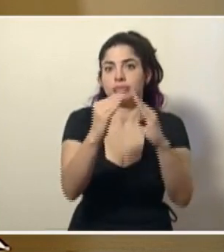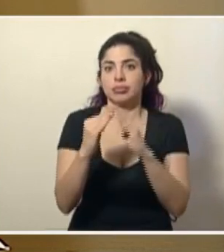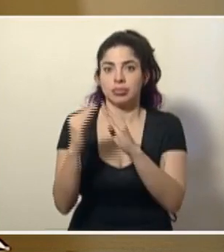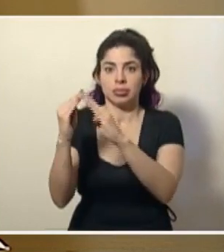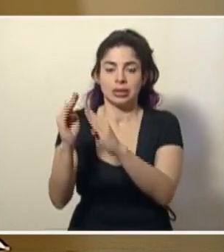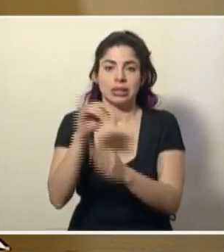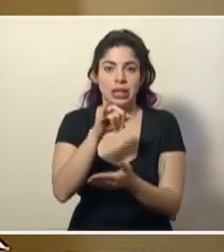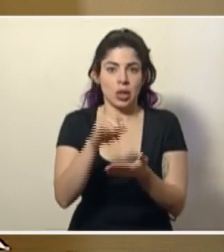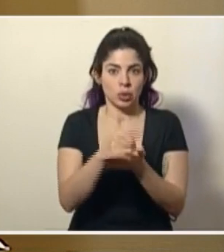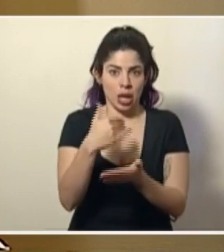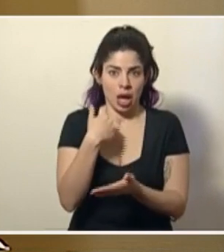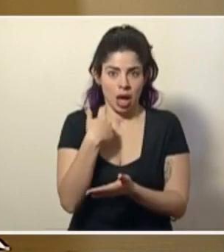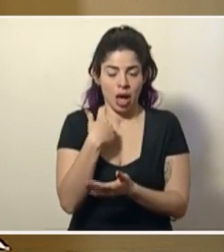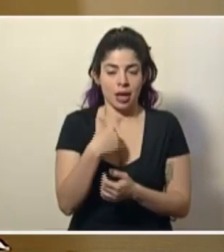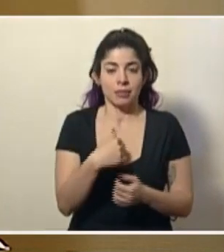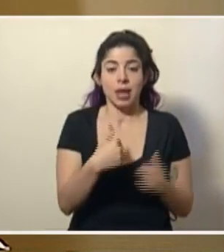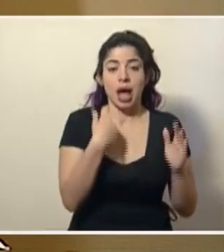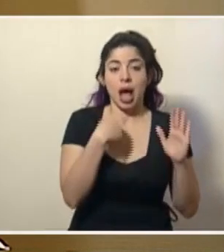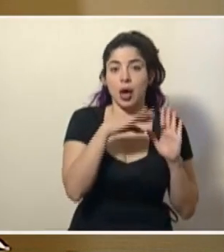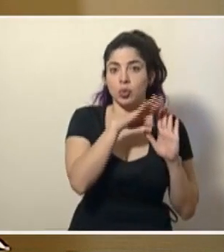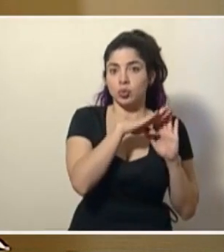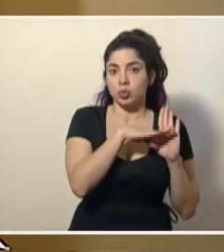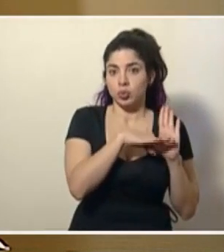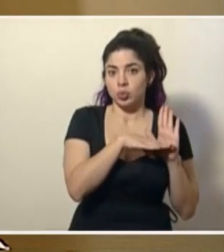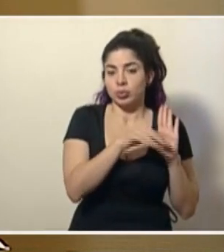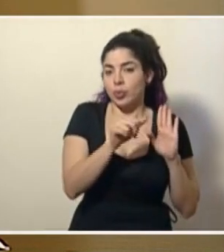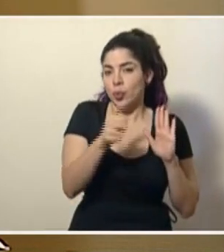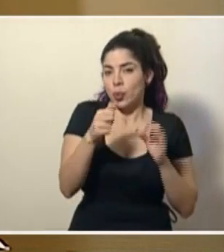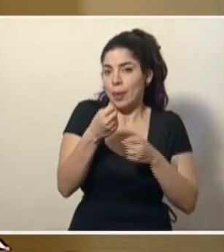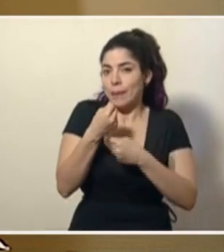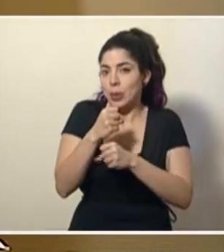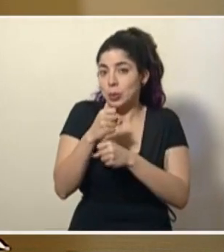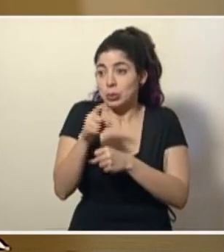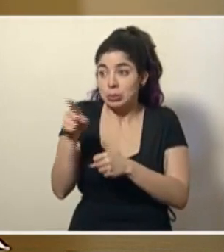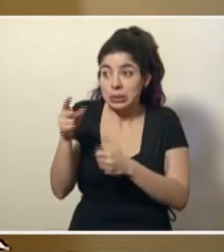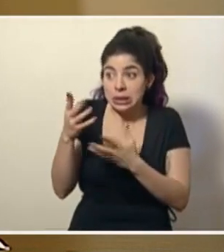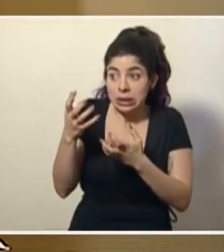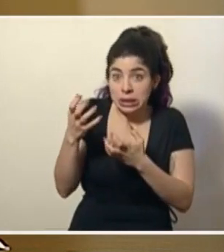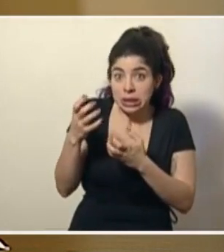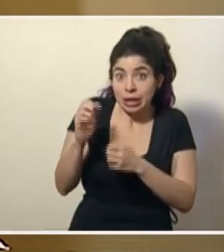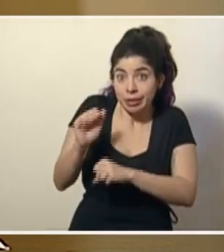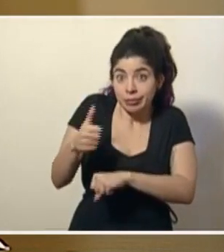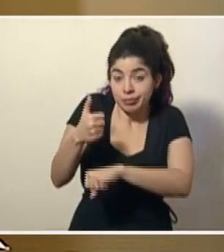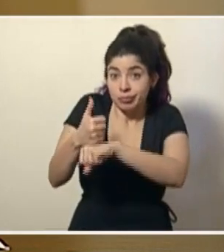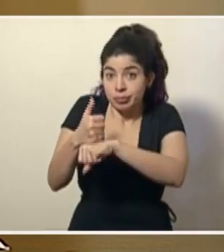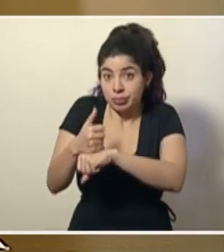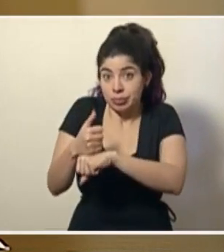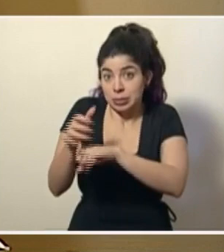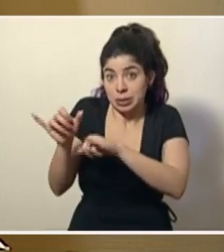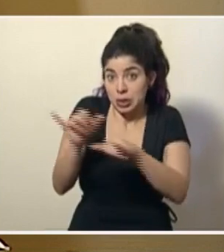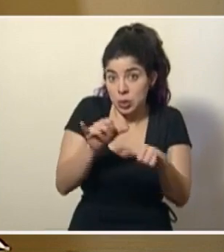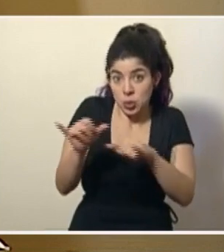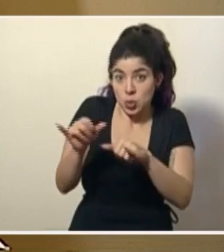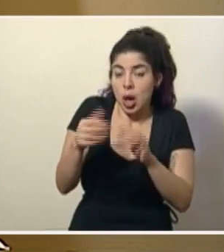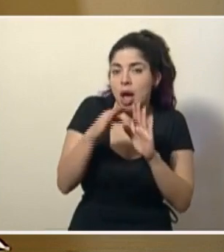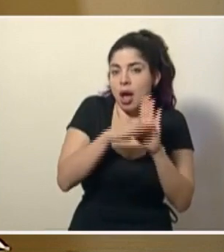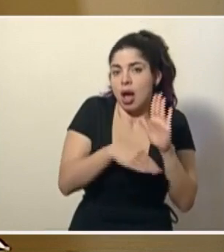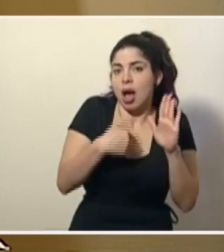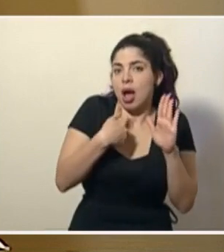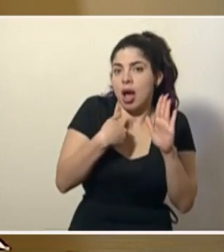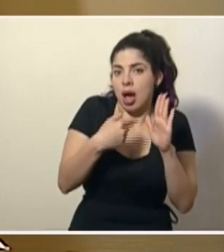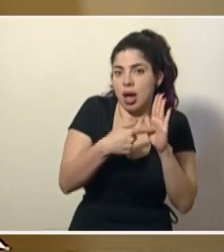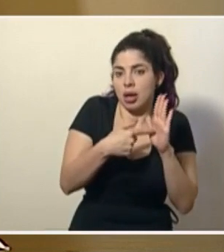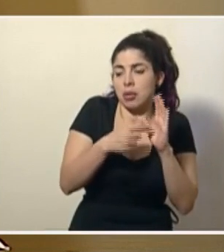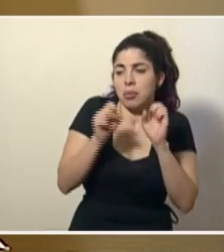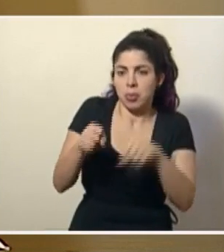de San José, un lineamiento para otros municipios que consideren necesario implementar una medida similar, pues